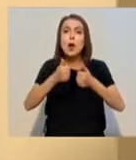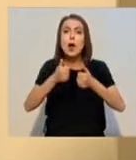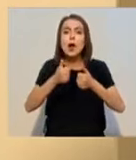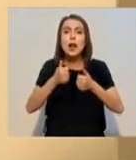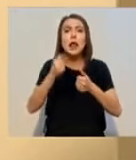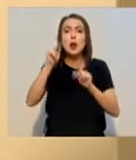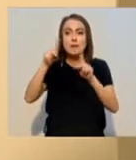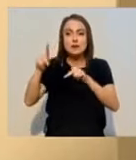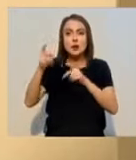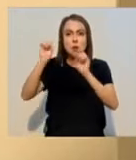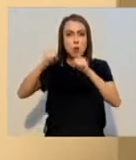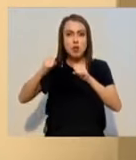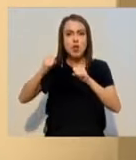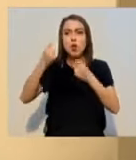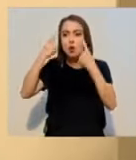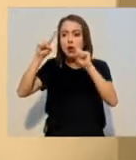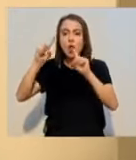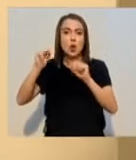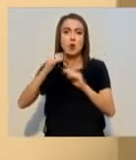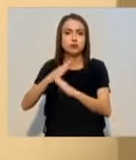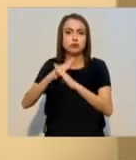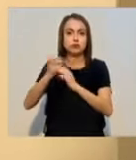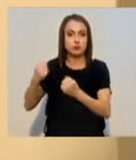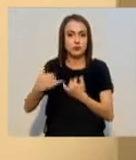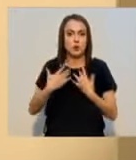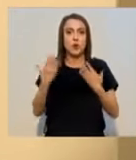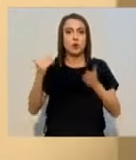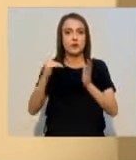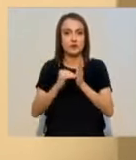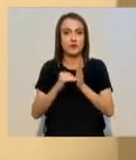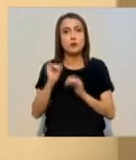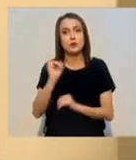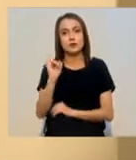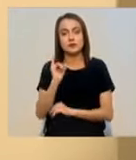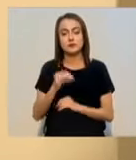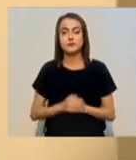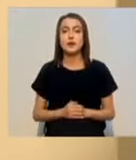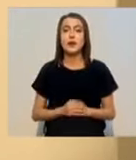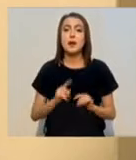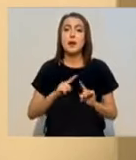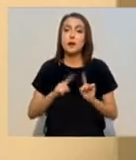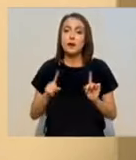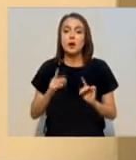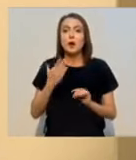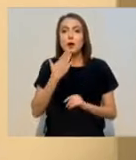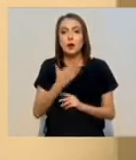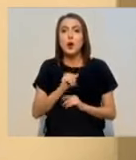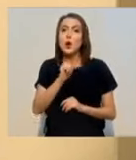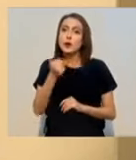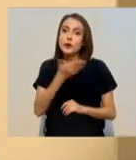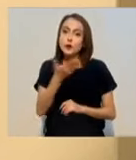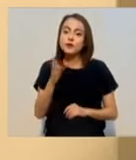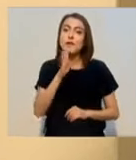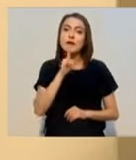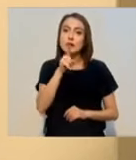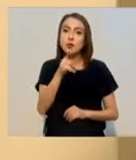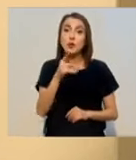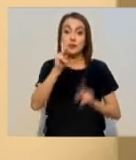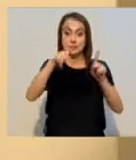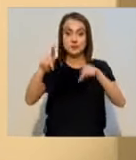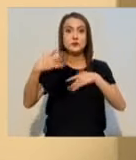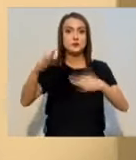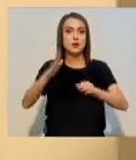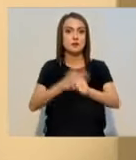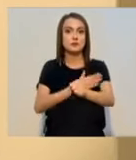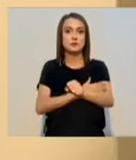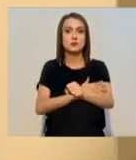inmunidad conferida por una infección? Y bueno, otra cosa, hablando de recuperados,